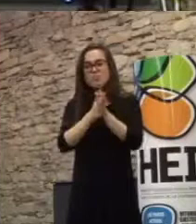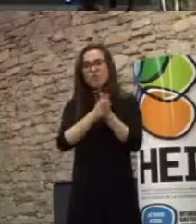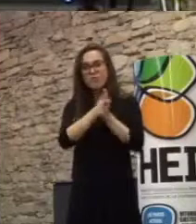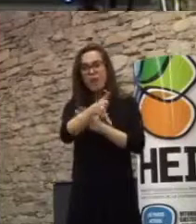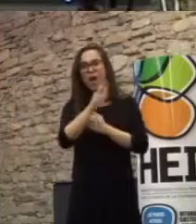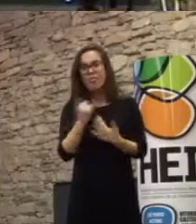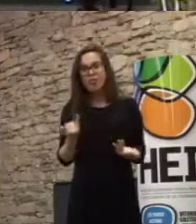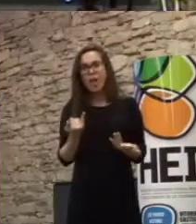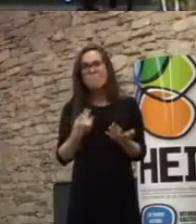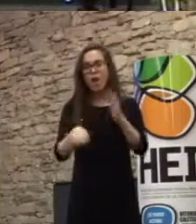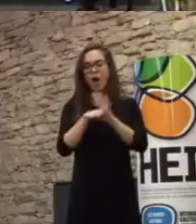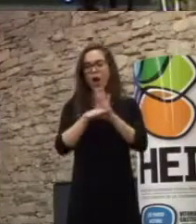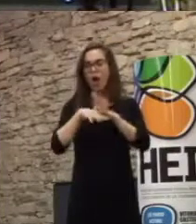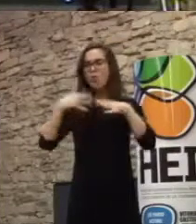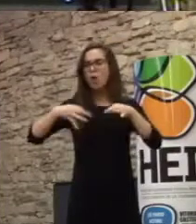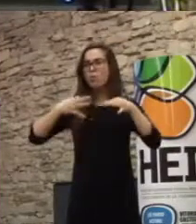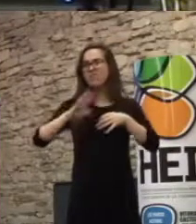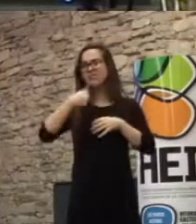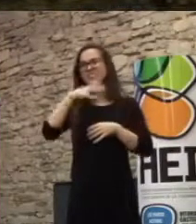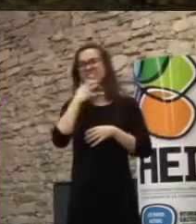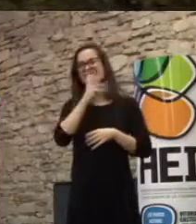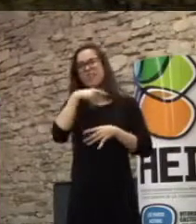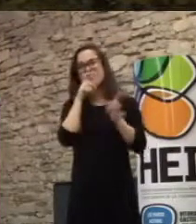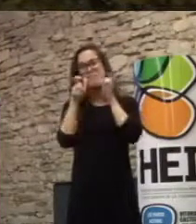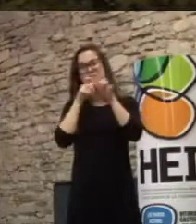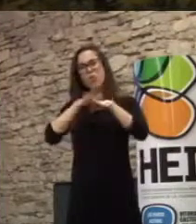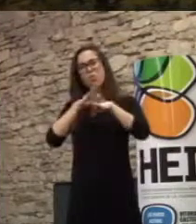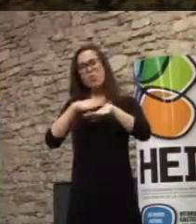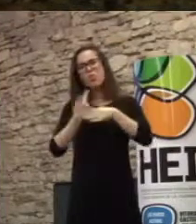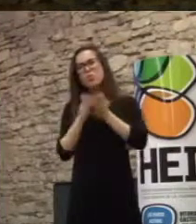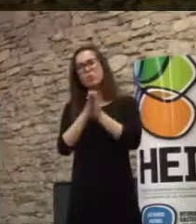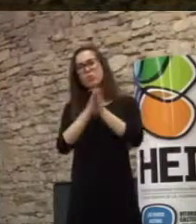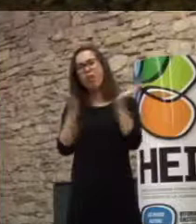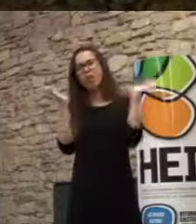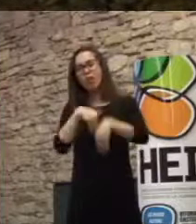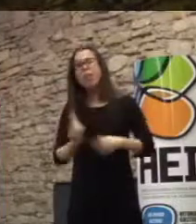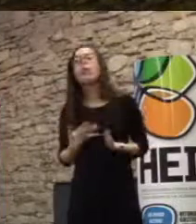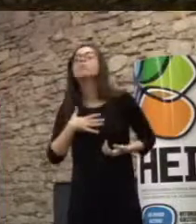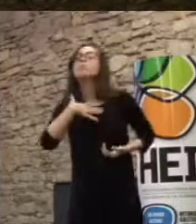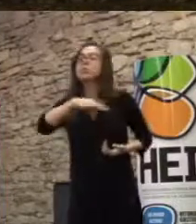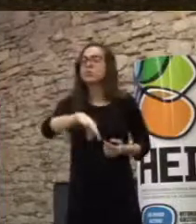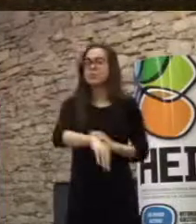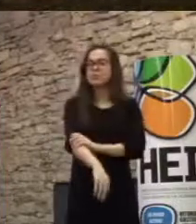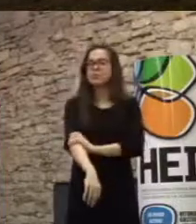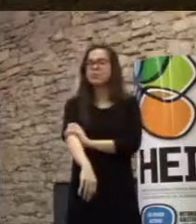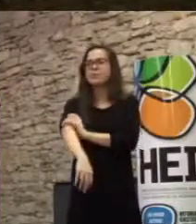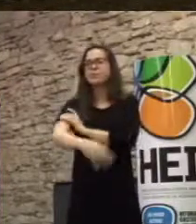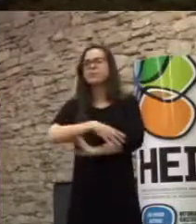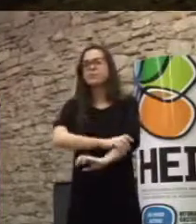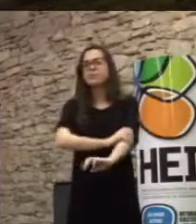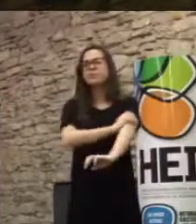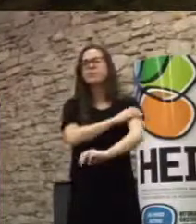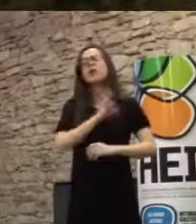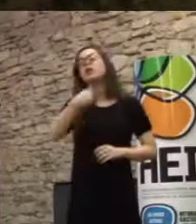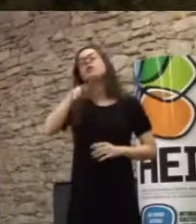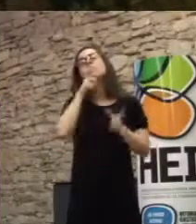a la acción y no les des motivamos con las palabras que están arriba me estoy picando se vale que más palabras deberíamos eliminar de